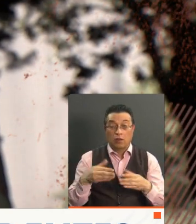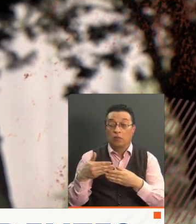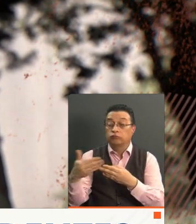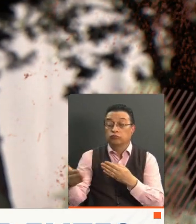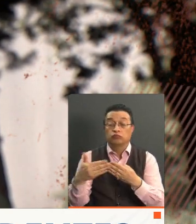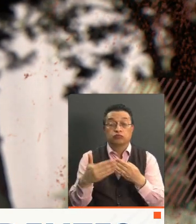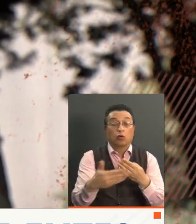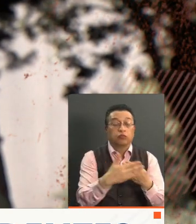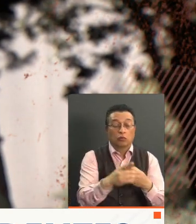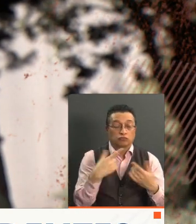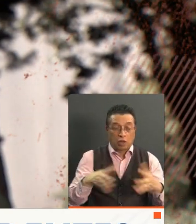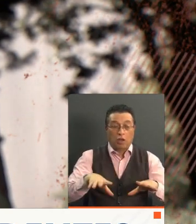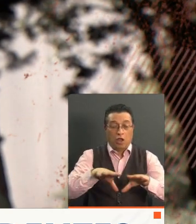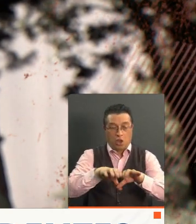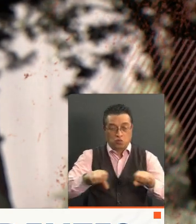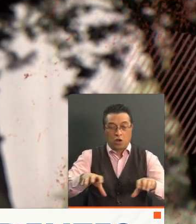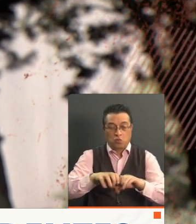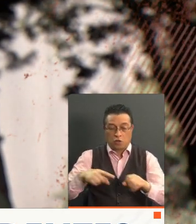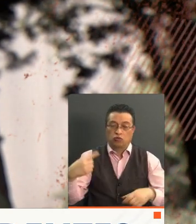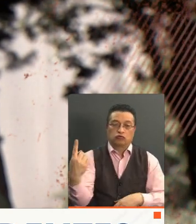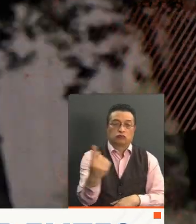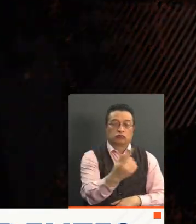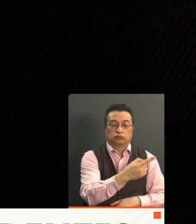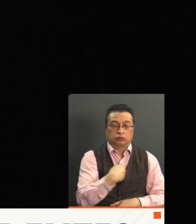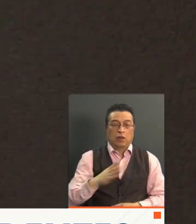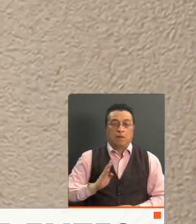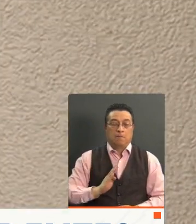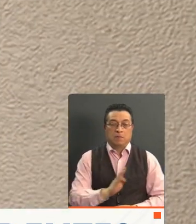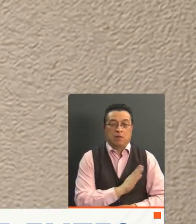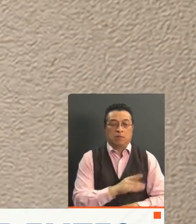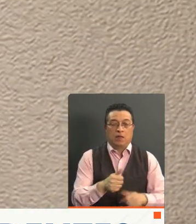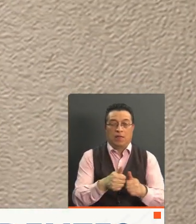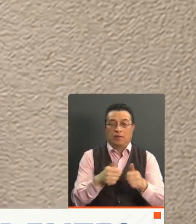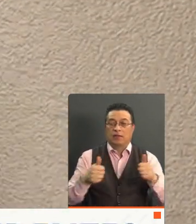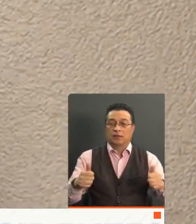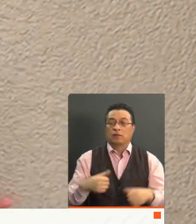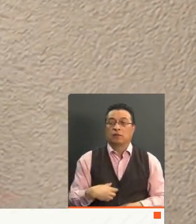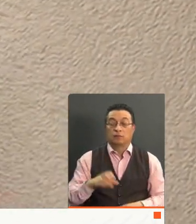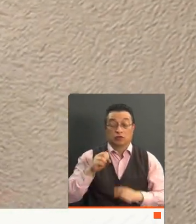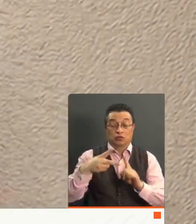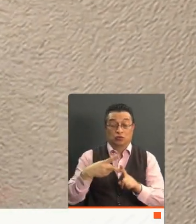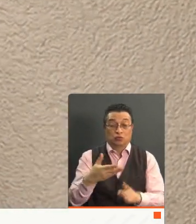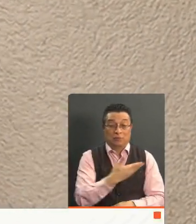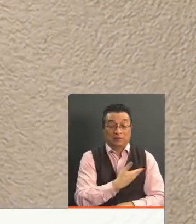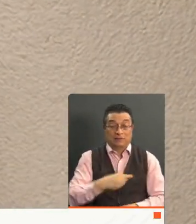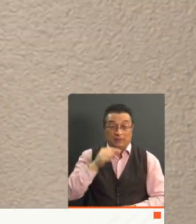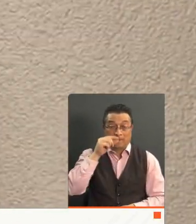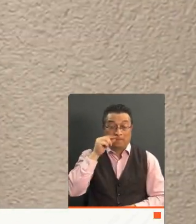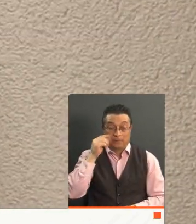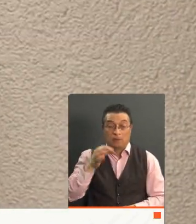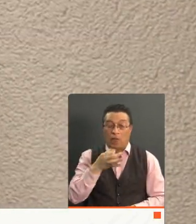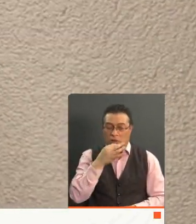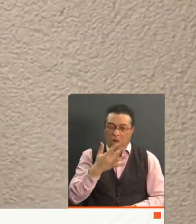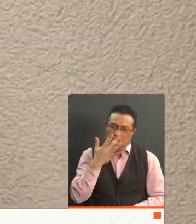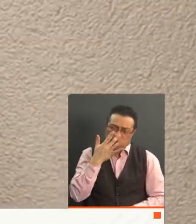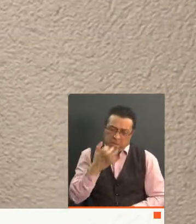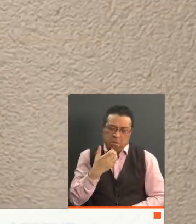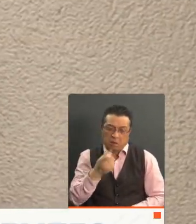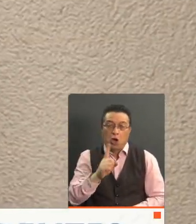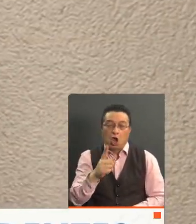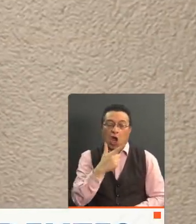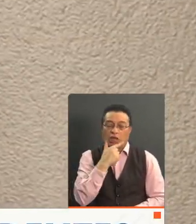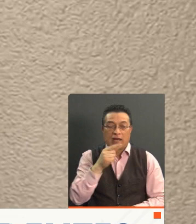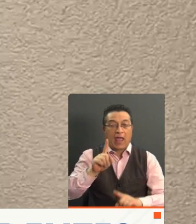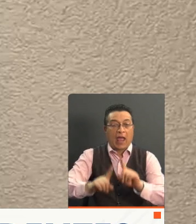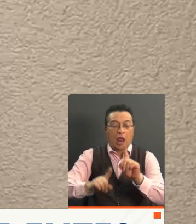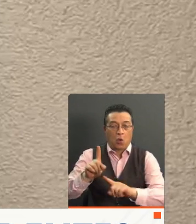fue adoptado el acuerdo por unanimidad de los miembros de la mesa directiva. Vicepresidente Gaspar Domínguez tiene una obsesión por no decir la verdad. No quiere invitar a alguno de